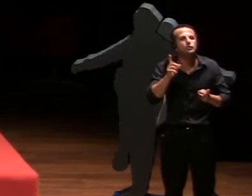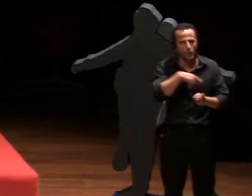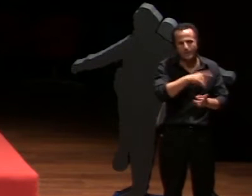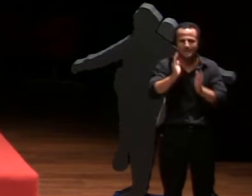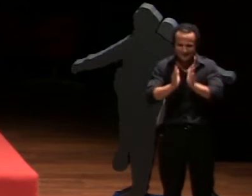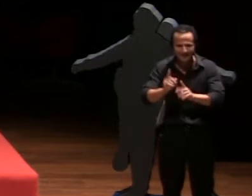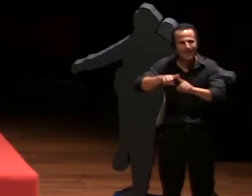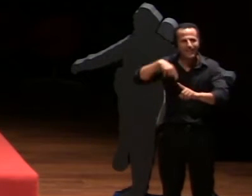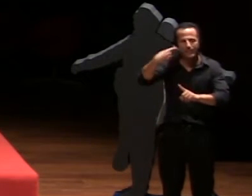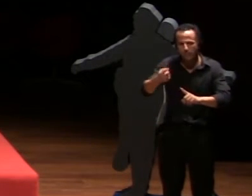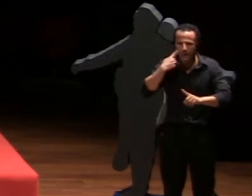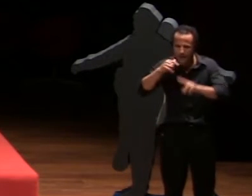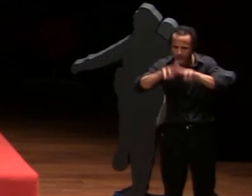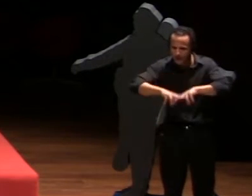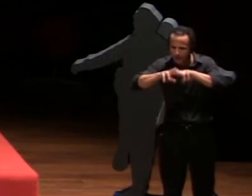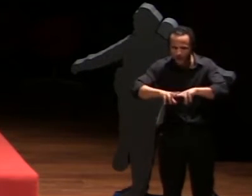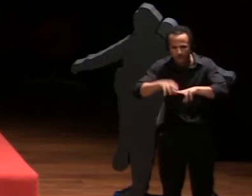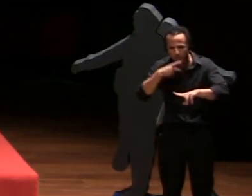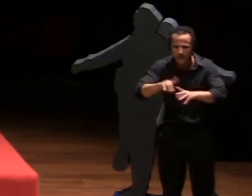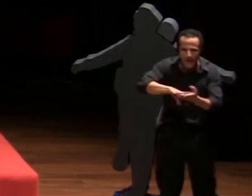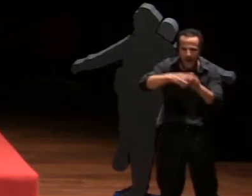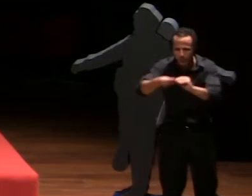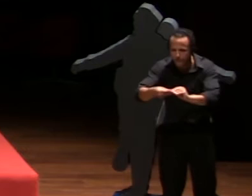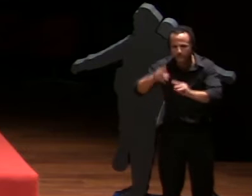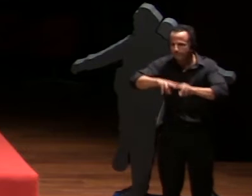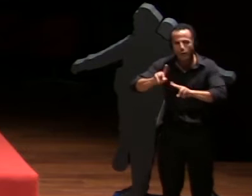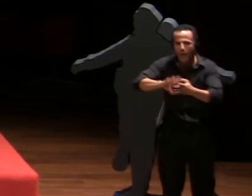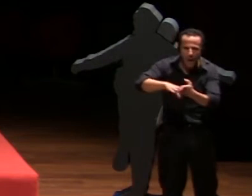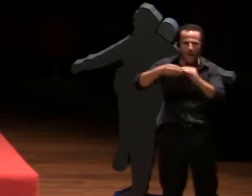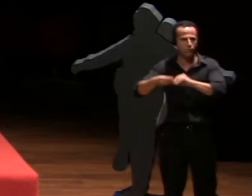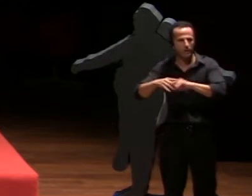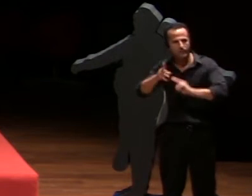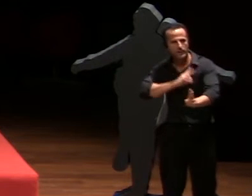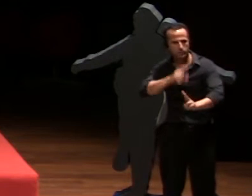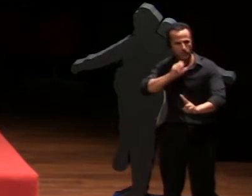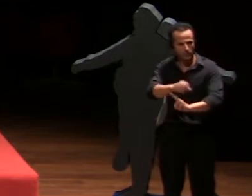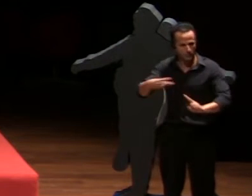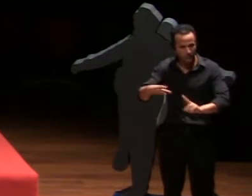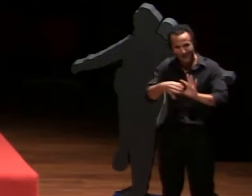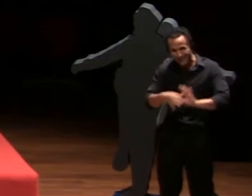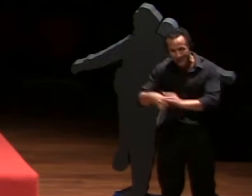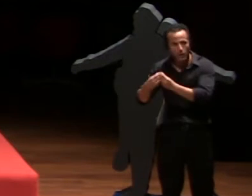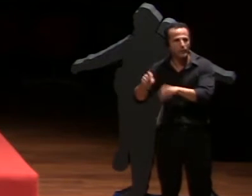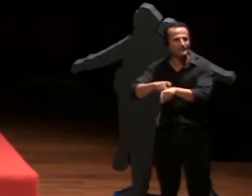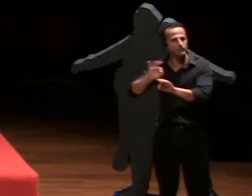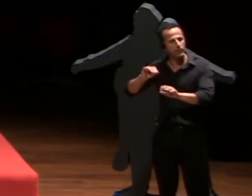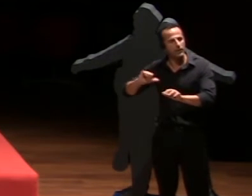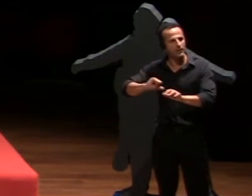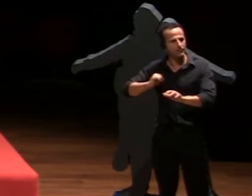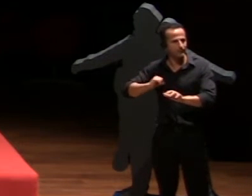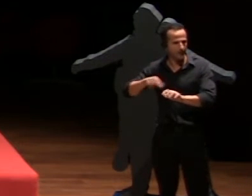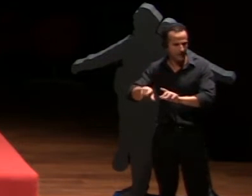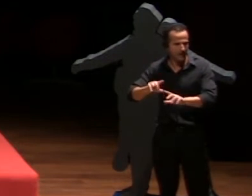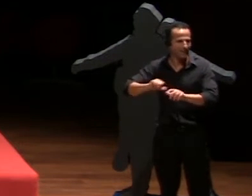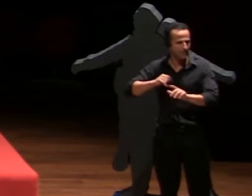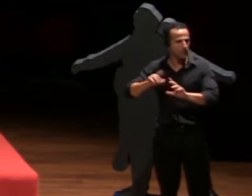de un tratamiento y por eso se tiene que ajustar el tratamiento al tipo de evaluación clínica y la evaluación clínica al tipo de tratamiento. Debe haber